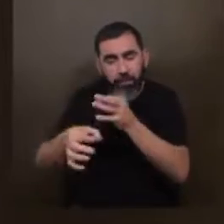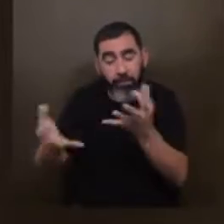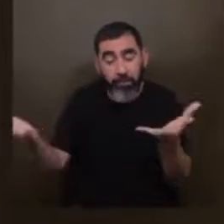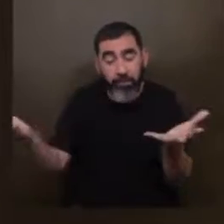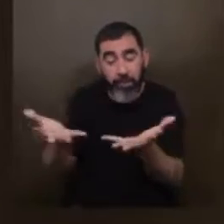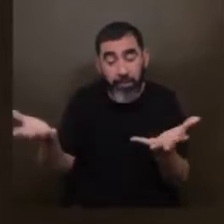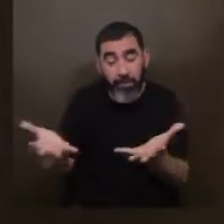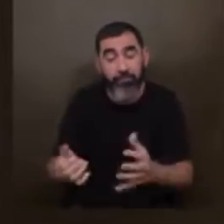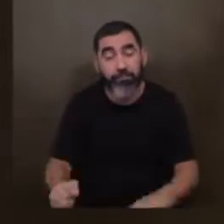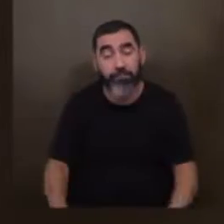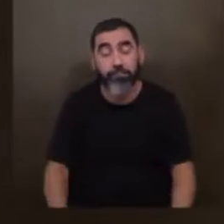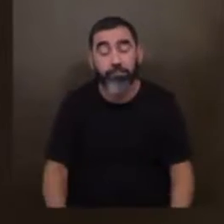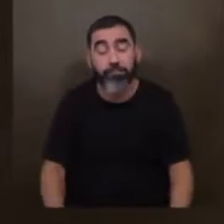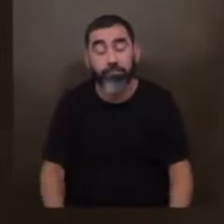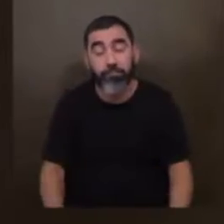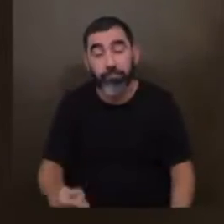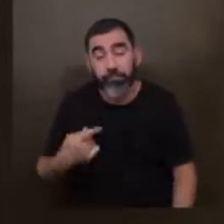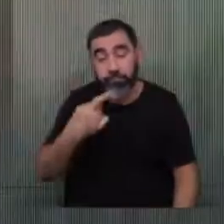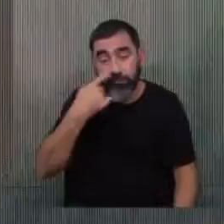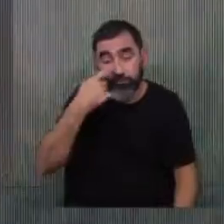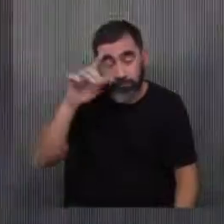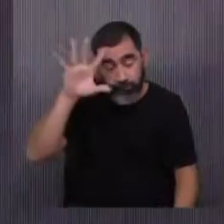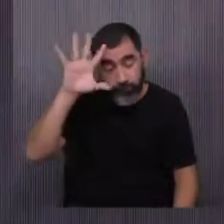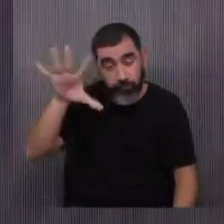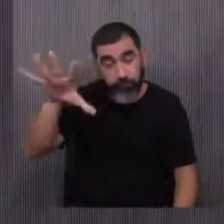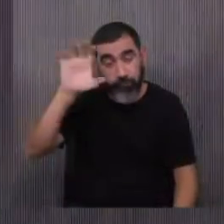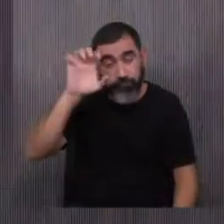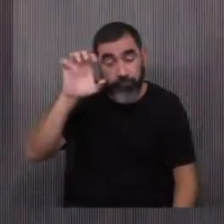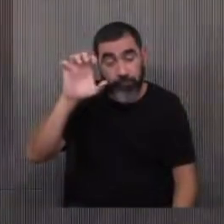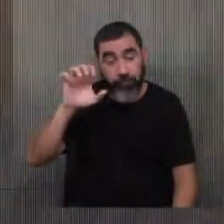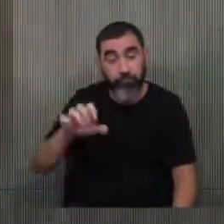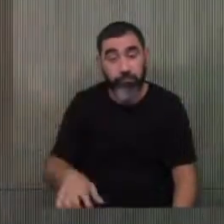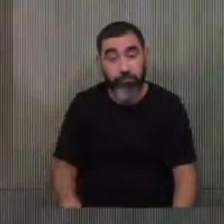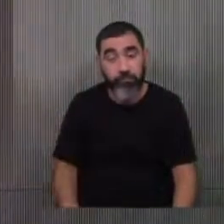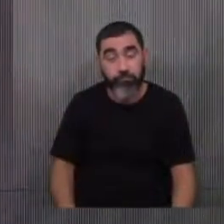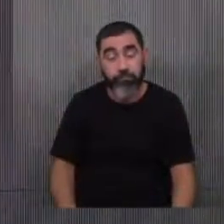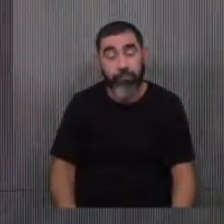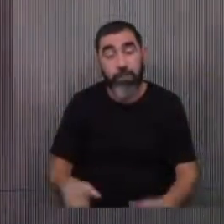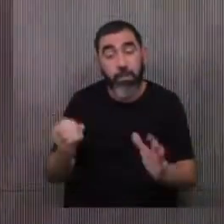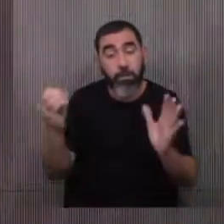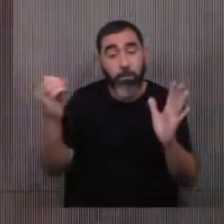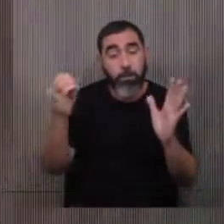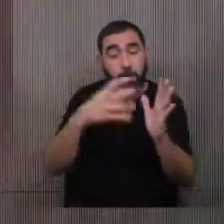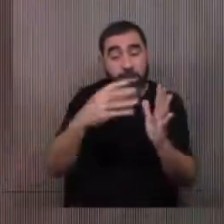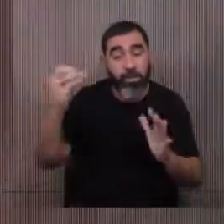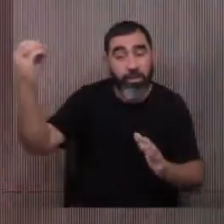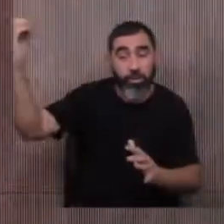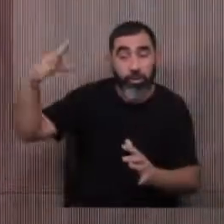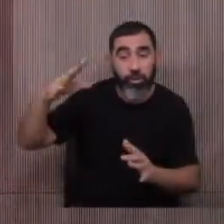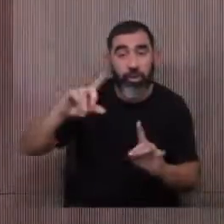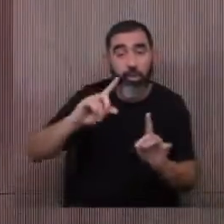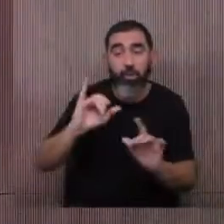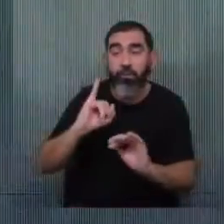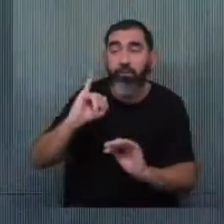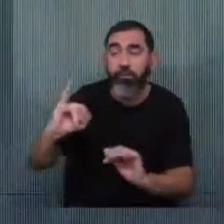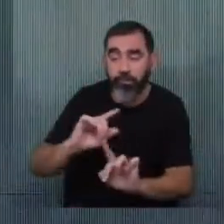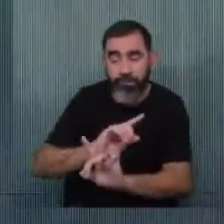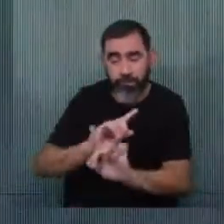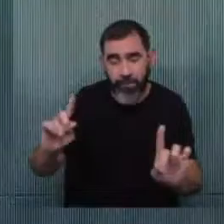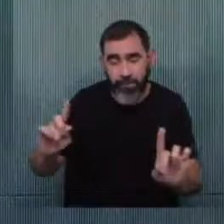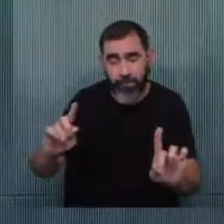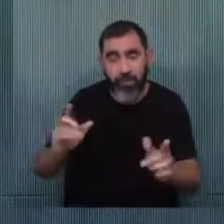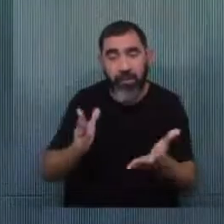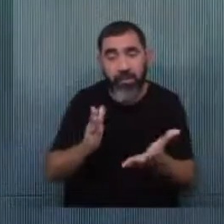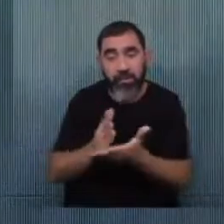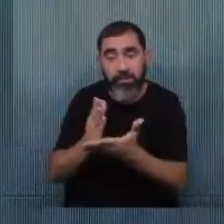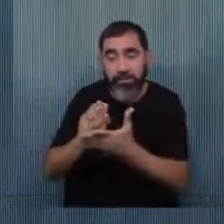profundizar ahora, es interesante recordar que las manchas solares no son estáticas, no es algo que está siempre